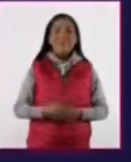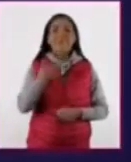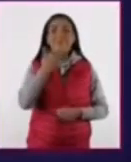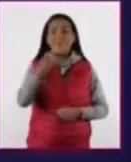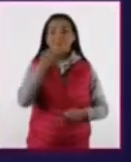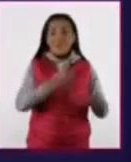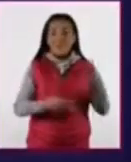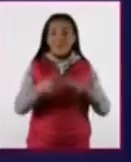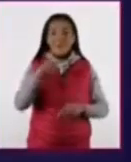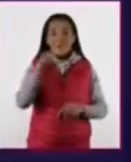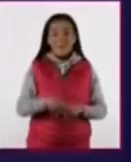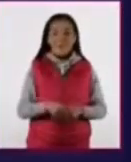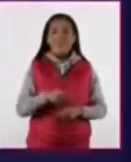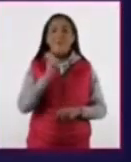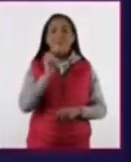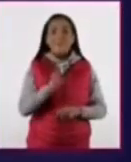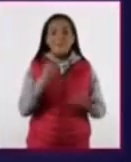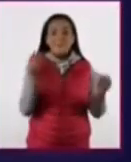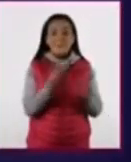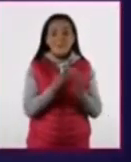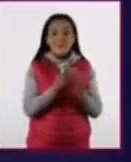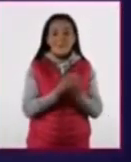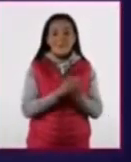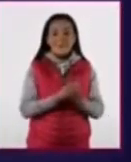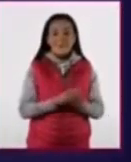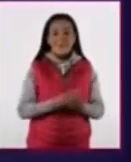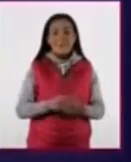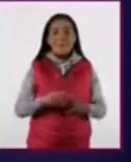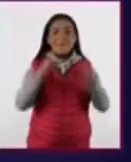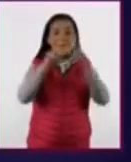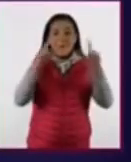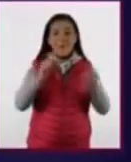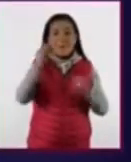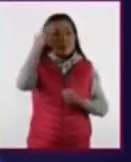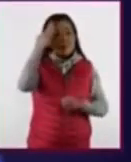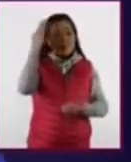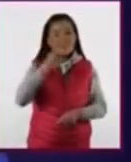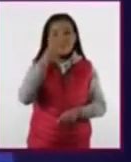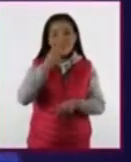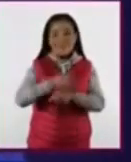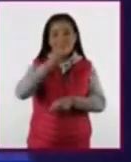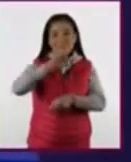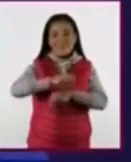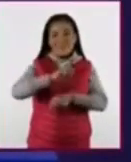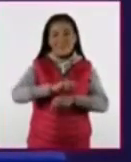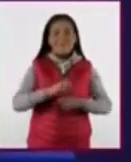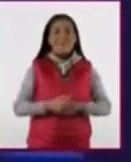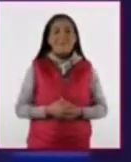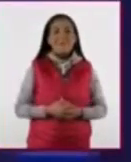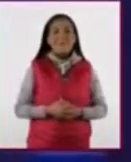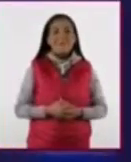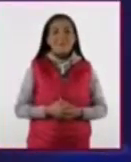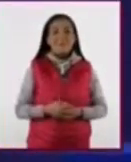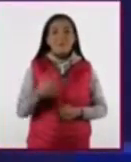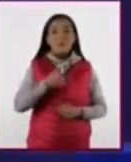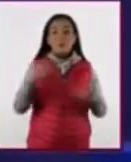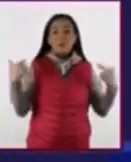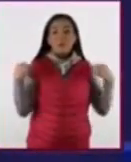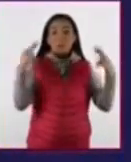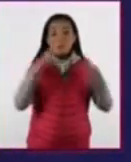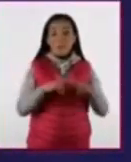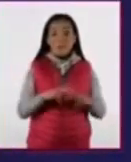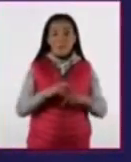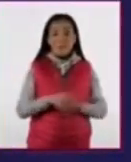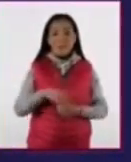esta sesión de lengua materna de tercer grado de secundaria. Soy la profesora Erika Argüelles